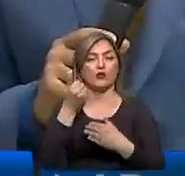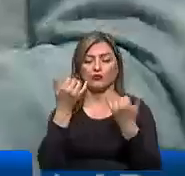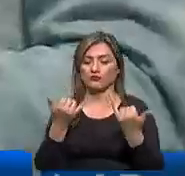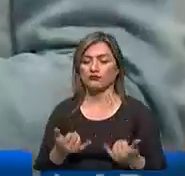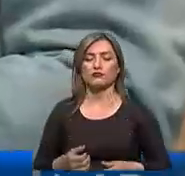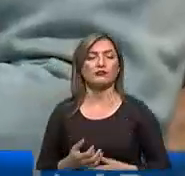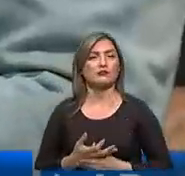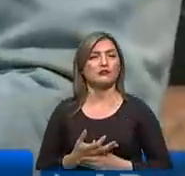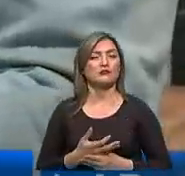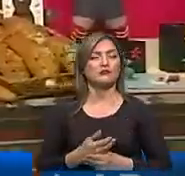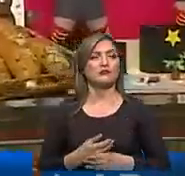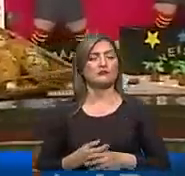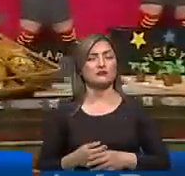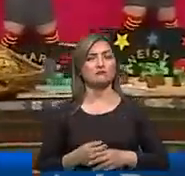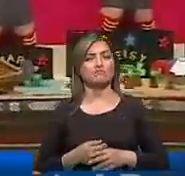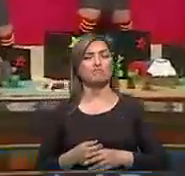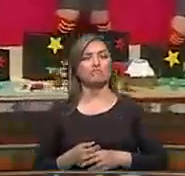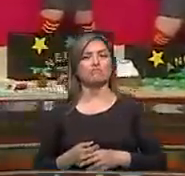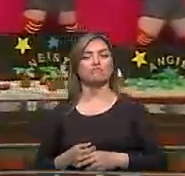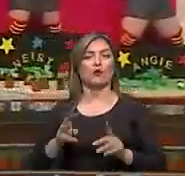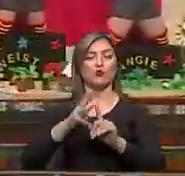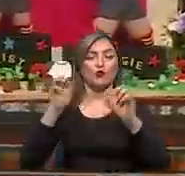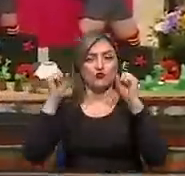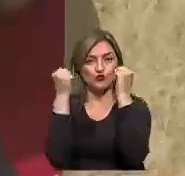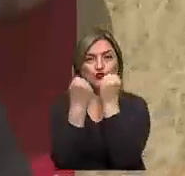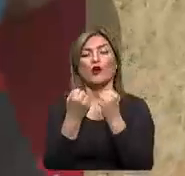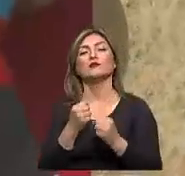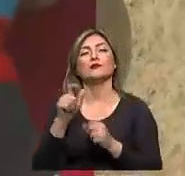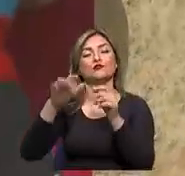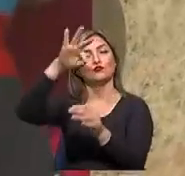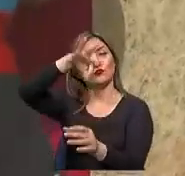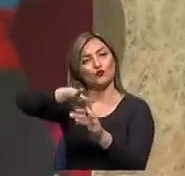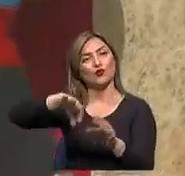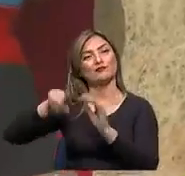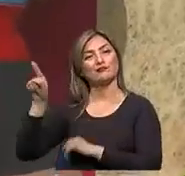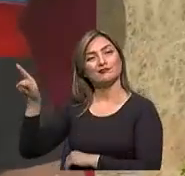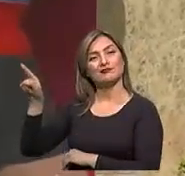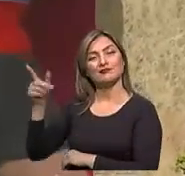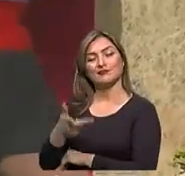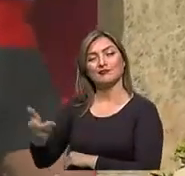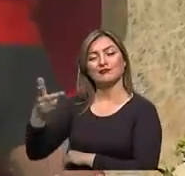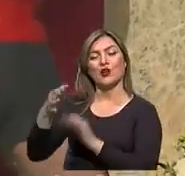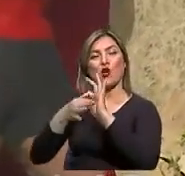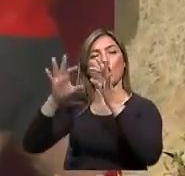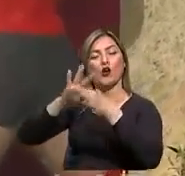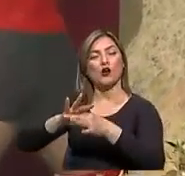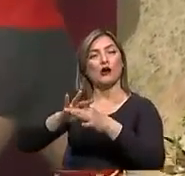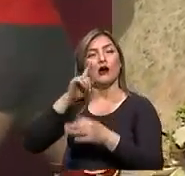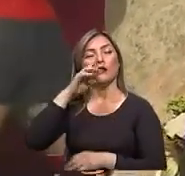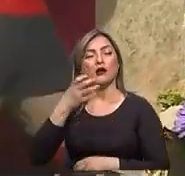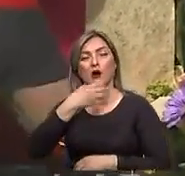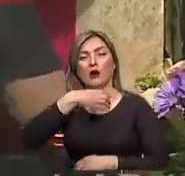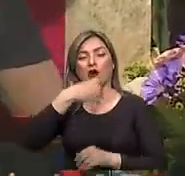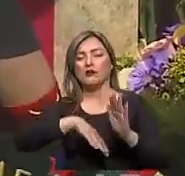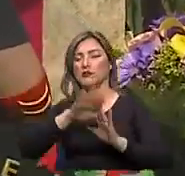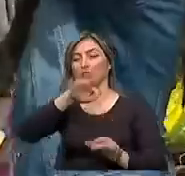esta presentación de ahora. A través de redes sociales, nuestros televidentes eligieron también a las guaguas olímpicas de Pan Ambato como